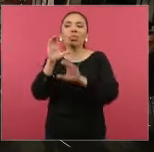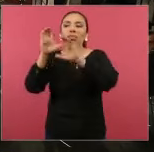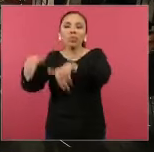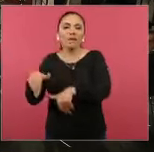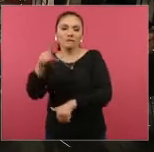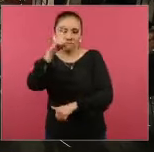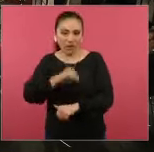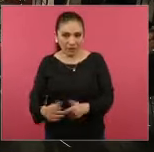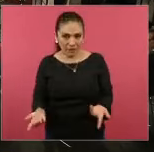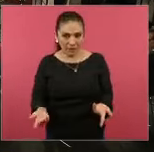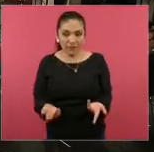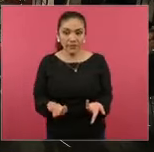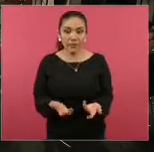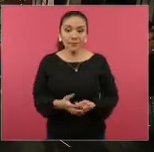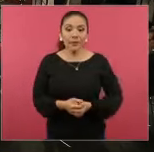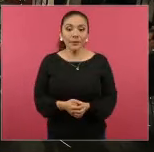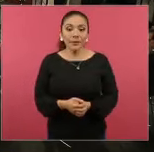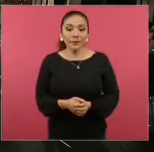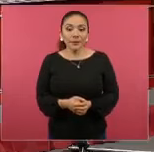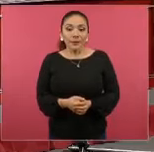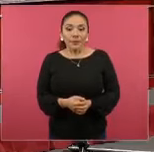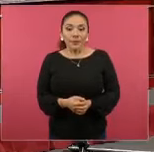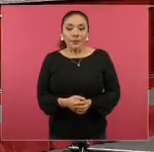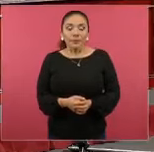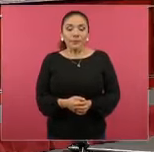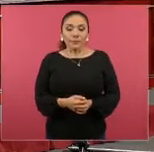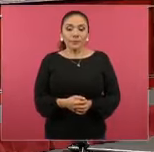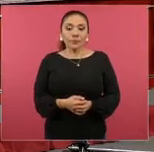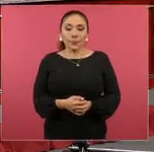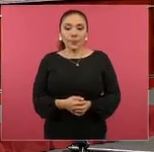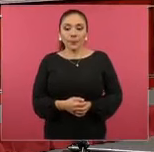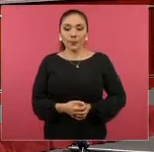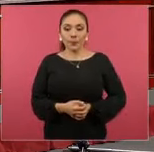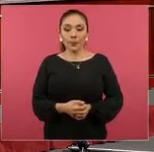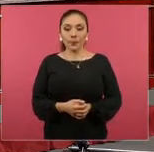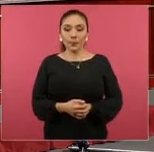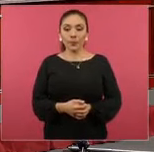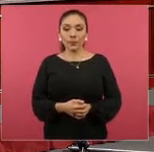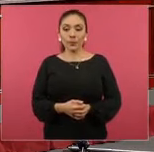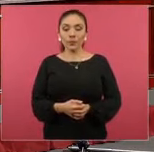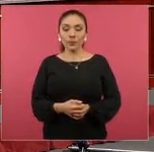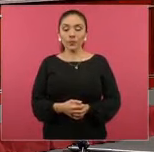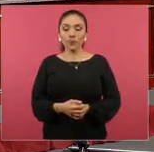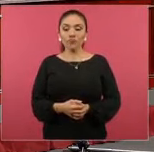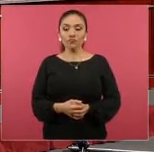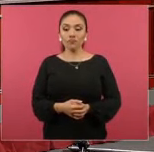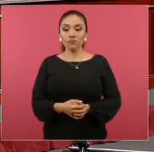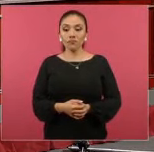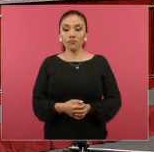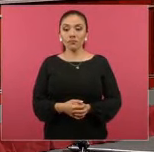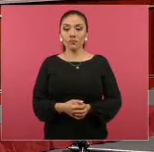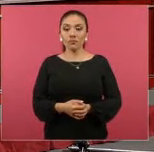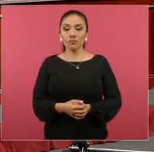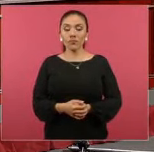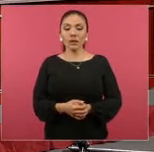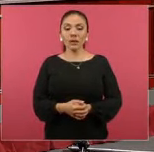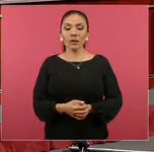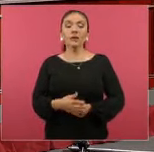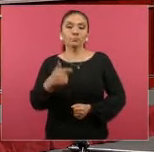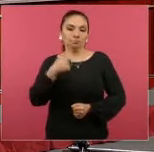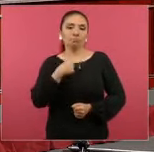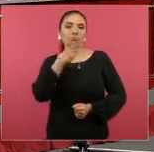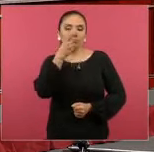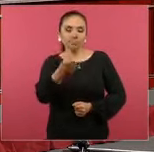en ellas. Cuando hablamos de que queremos formar